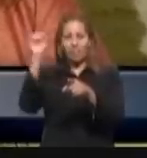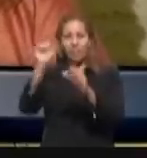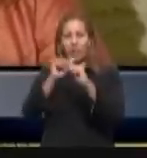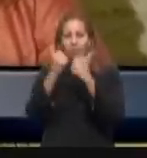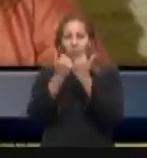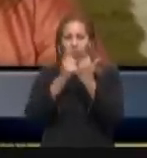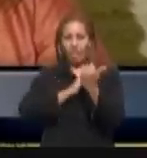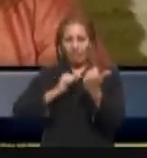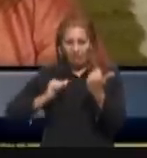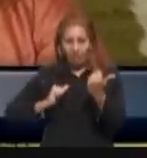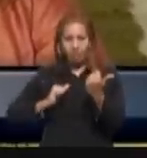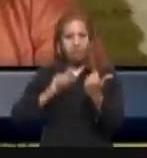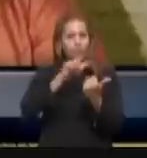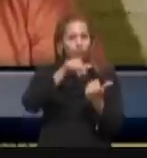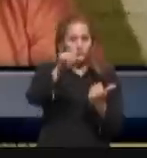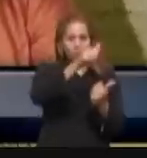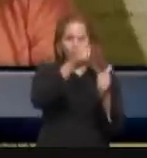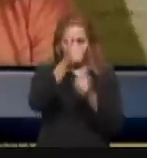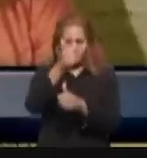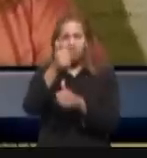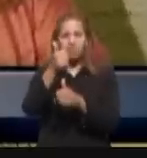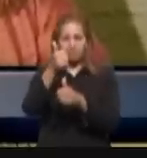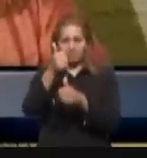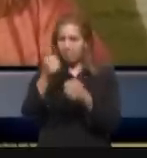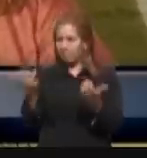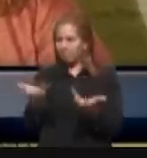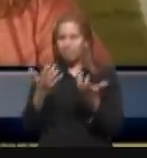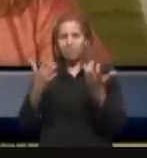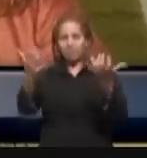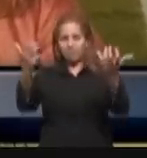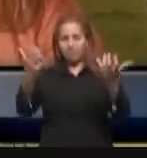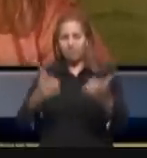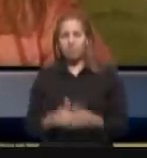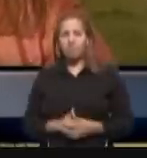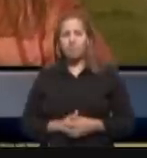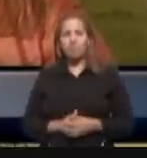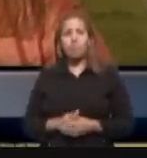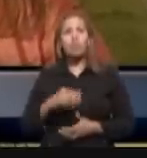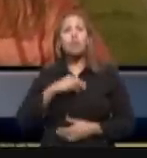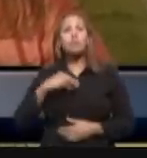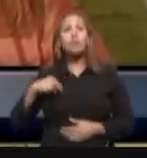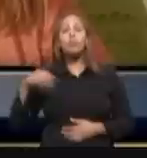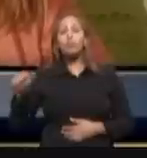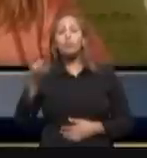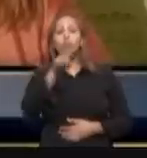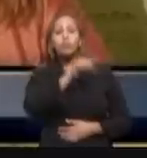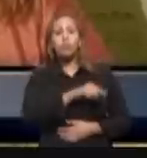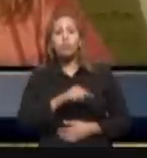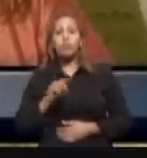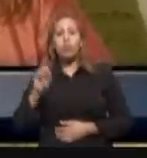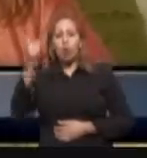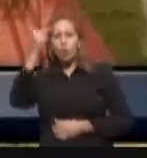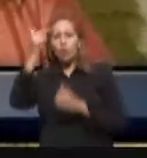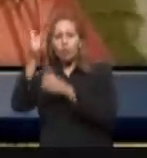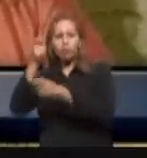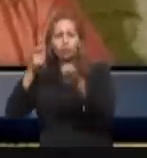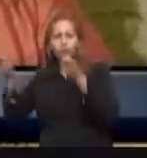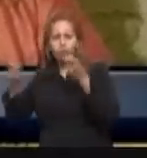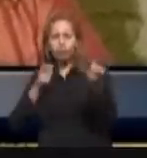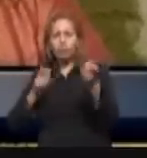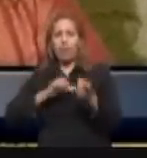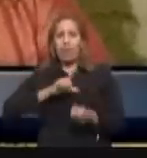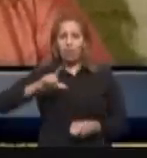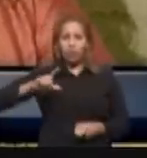Alcaldes y demás alcaldes asociados que se encuentran presentes, miembros de la rama ejecutiva, legislativa